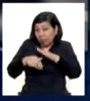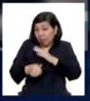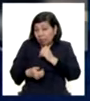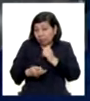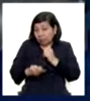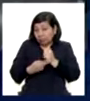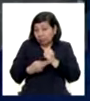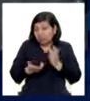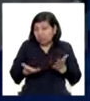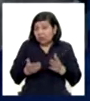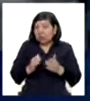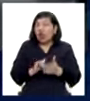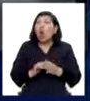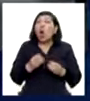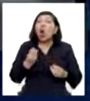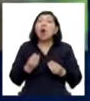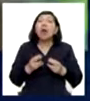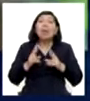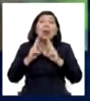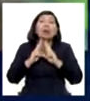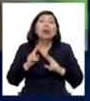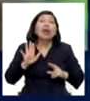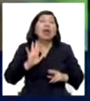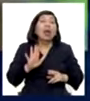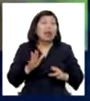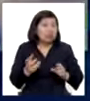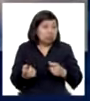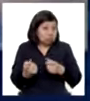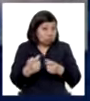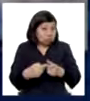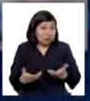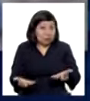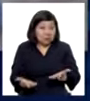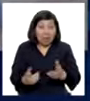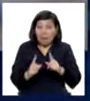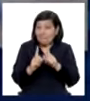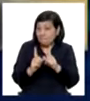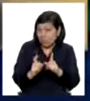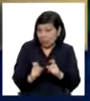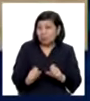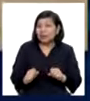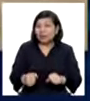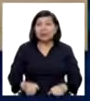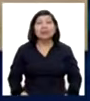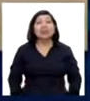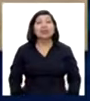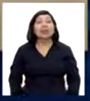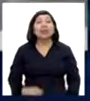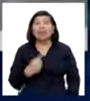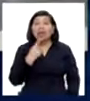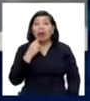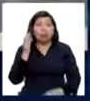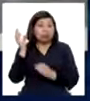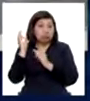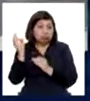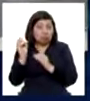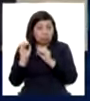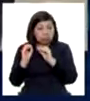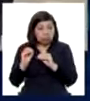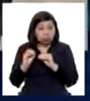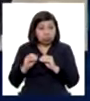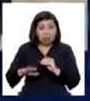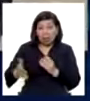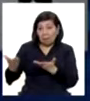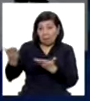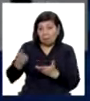¿no? En el mismo quehacer. ¿Cómo va la respuesta con ellos? O sea, ¿se acercan a consultar? Sí, hacemos, por ejemplo, como te comenté, charlas informativas. Claro. Los